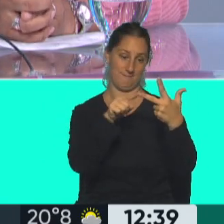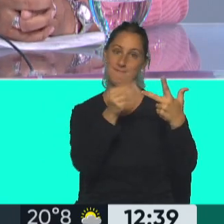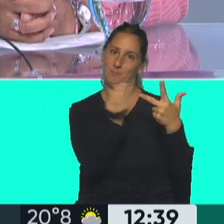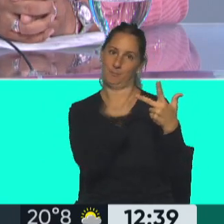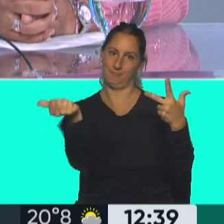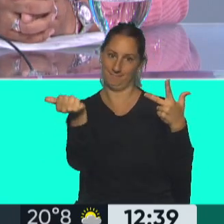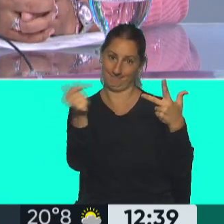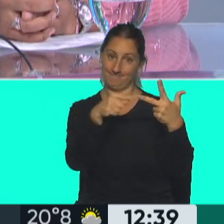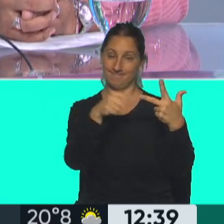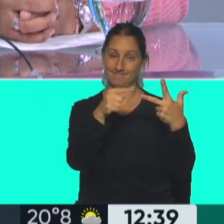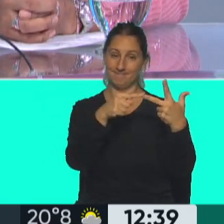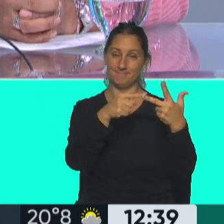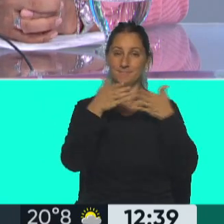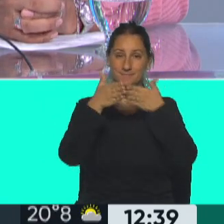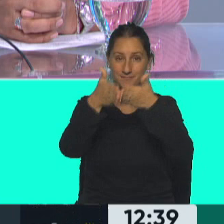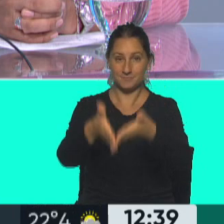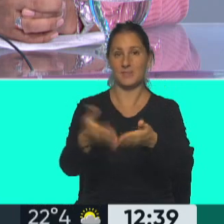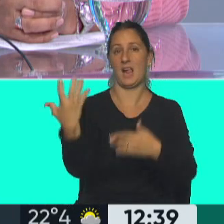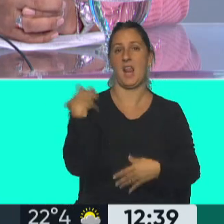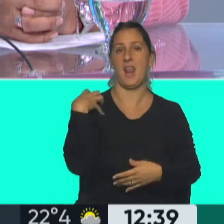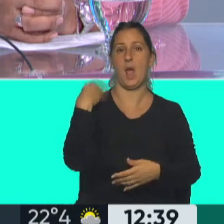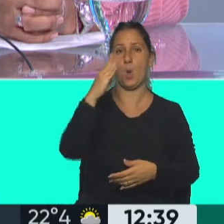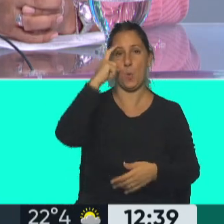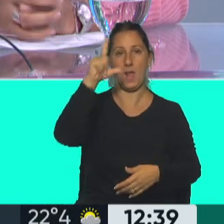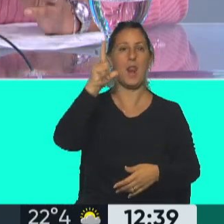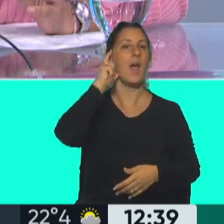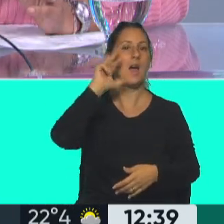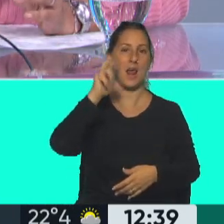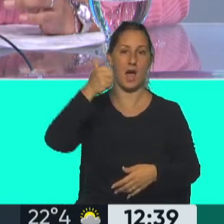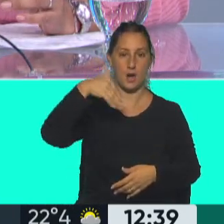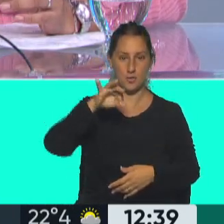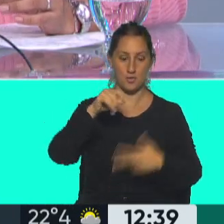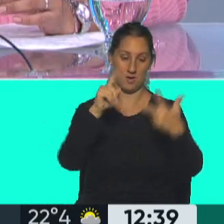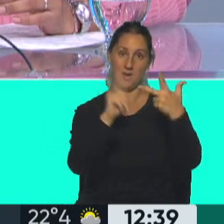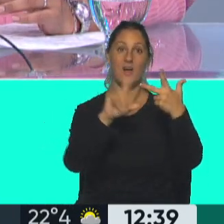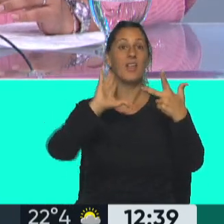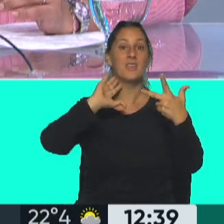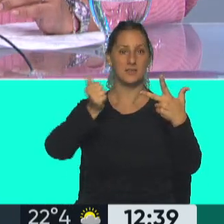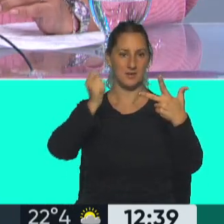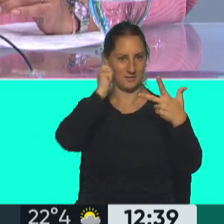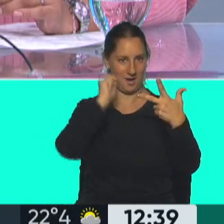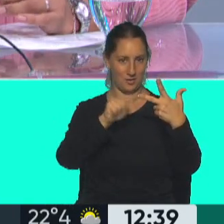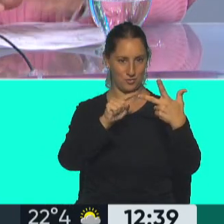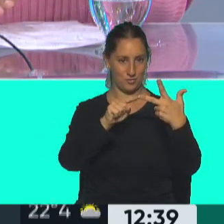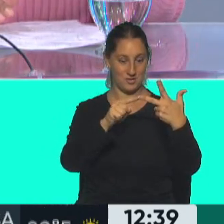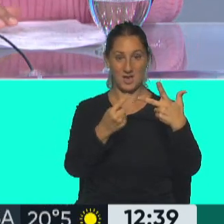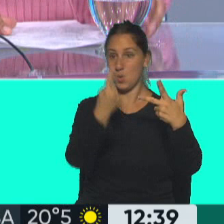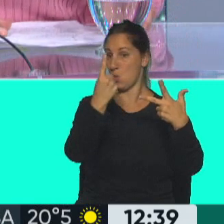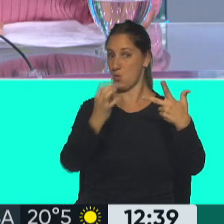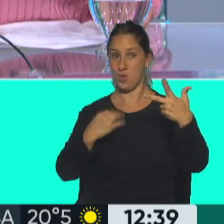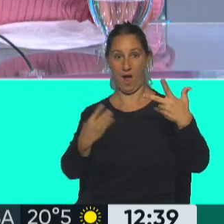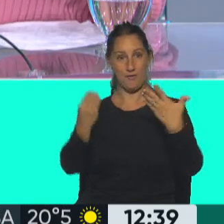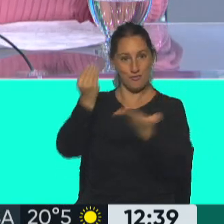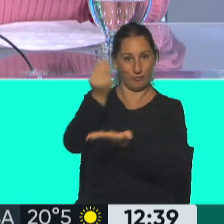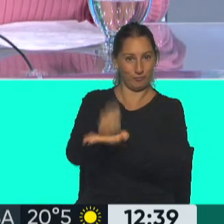desaparecidos en el buque general belgrano nada más y hacía un año que estaba en